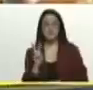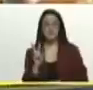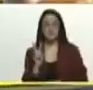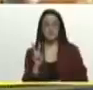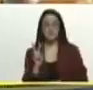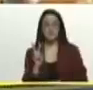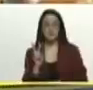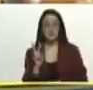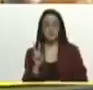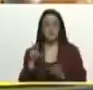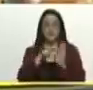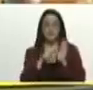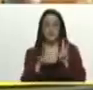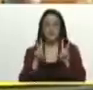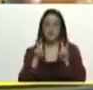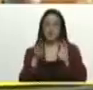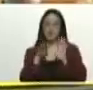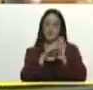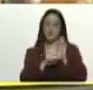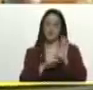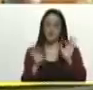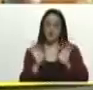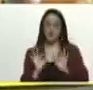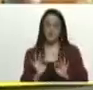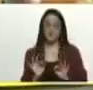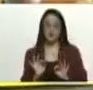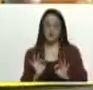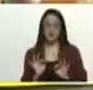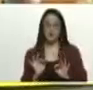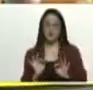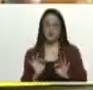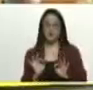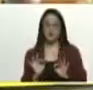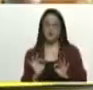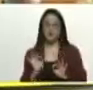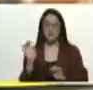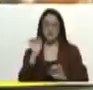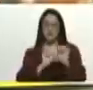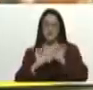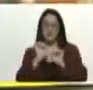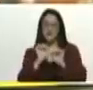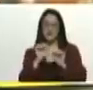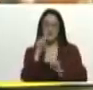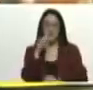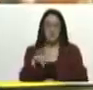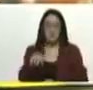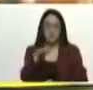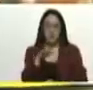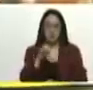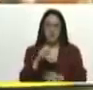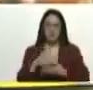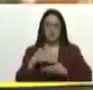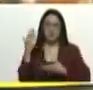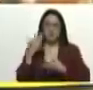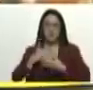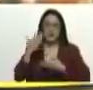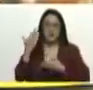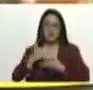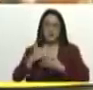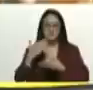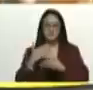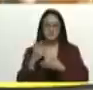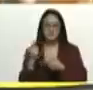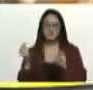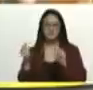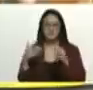para establecer nuevos protocolos conjuntos en defensa de la población de la frontera y el